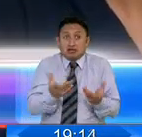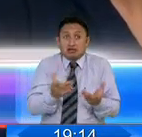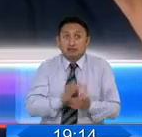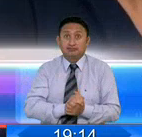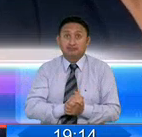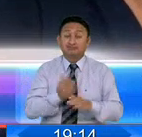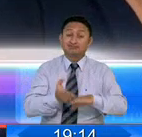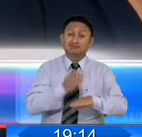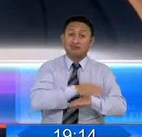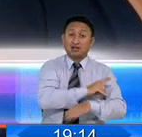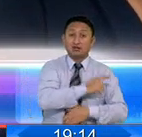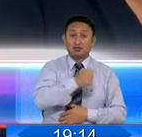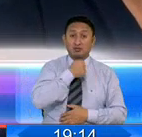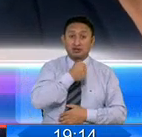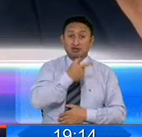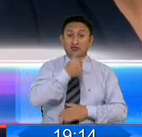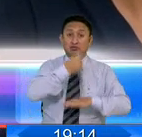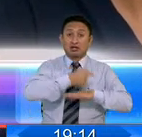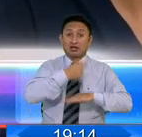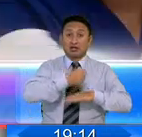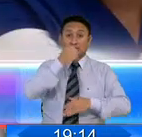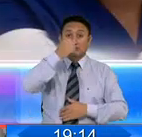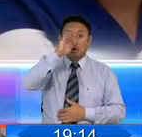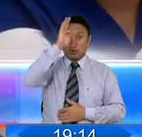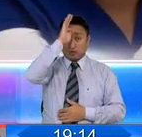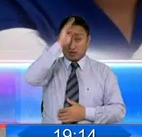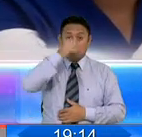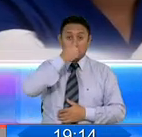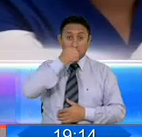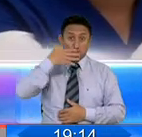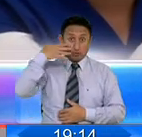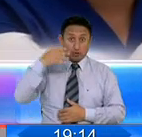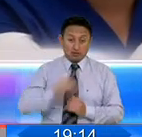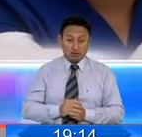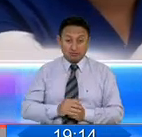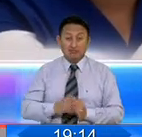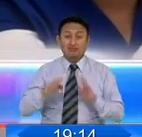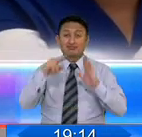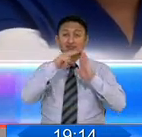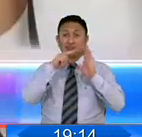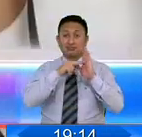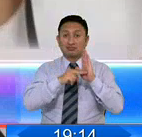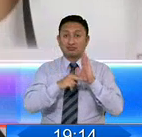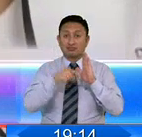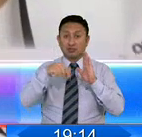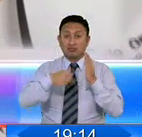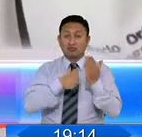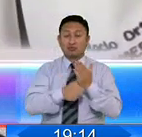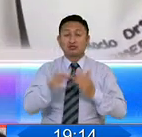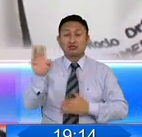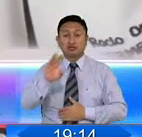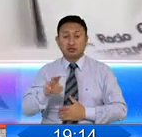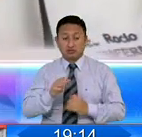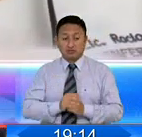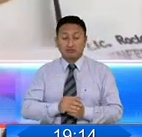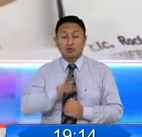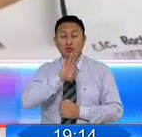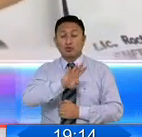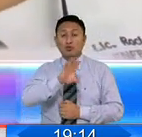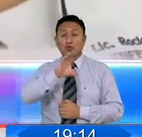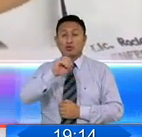anterior, la gerente del Hospital Puyo, Daniela Peralta, dijo que la lista solo de esa unidad del Ministerio de Salud supera los